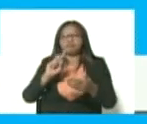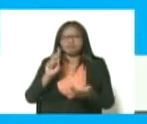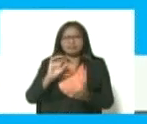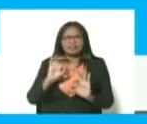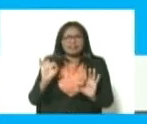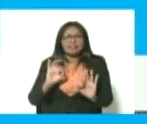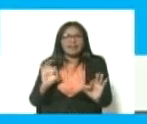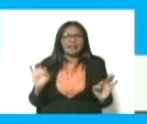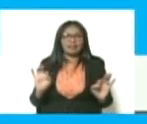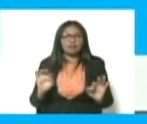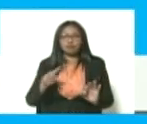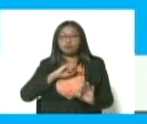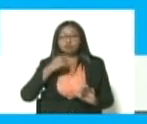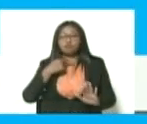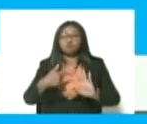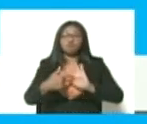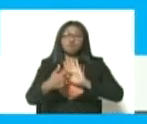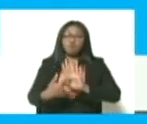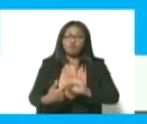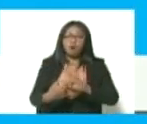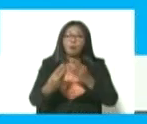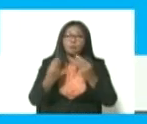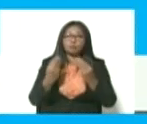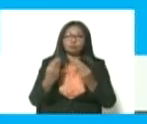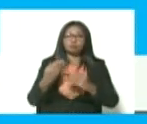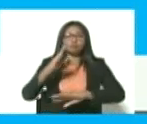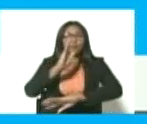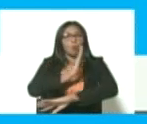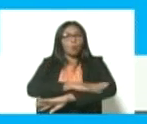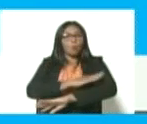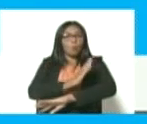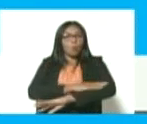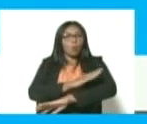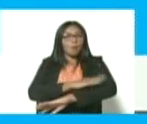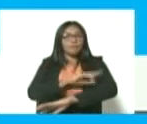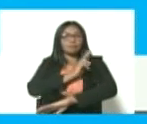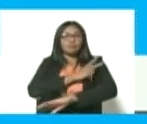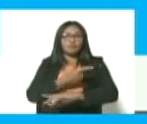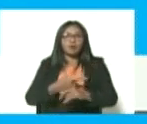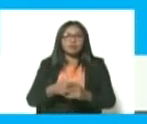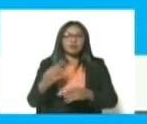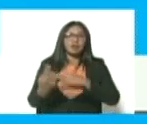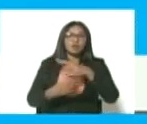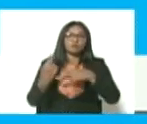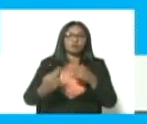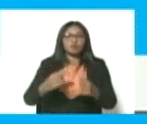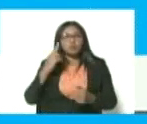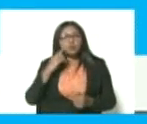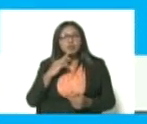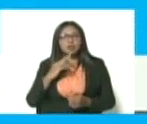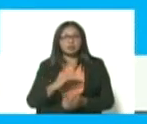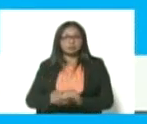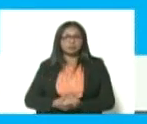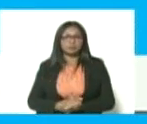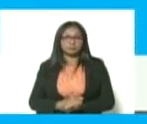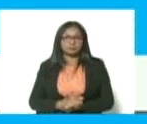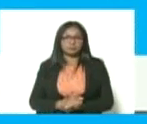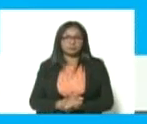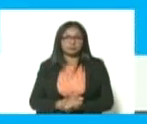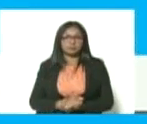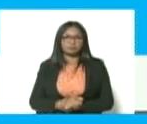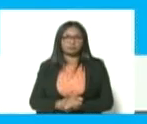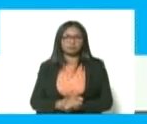Ya se ha demostrado bastante dignidad y coraje en las posiciones de la Revolución Bolivariana.